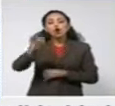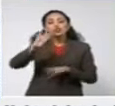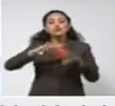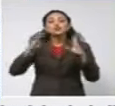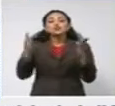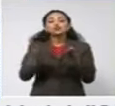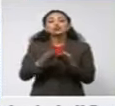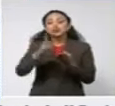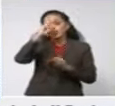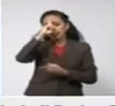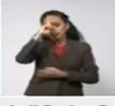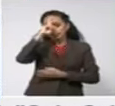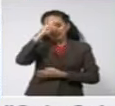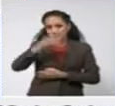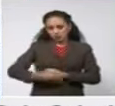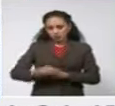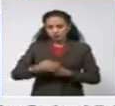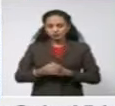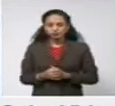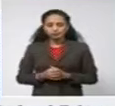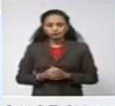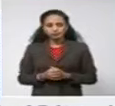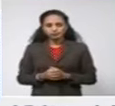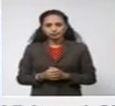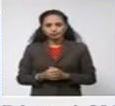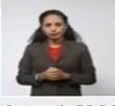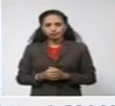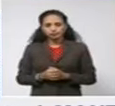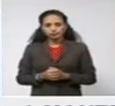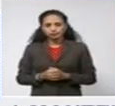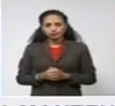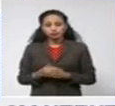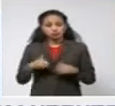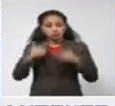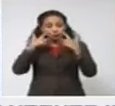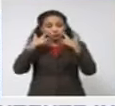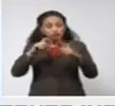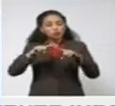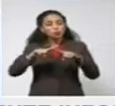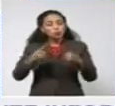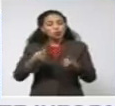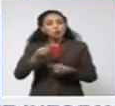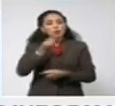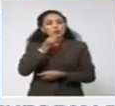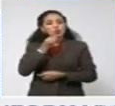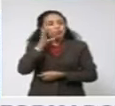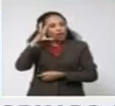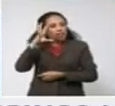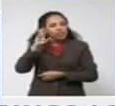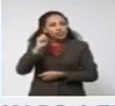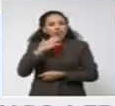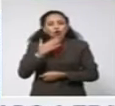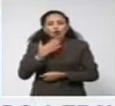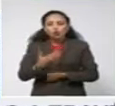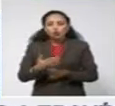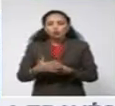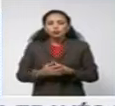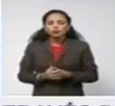Salud. Y es interesante, da una idea desde el punto de vista de la composición